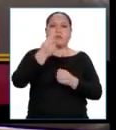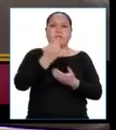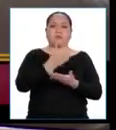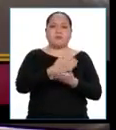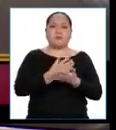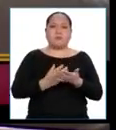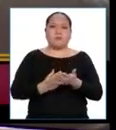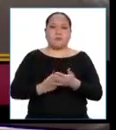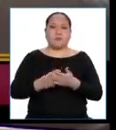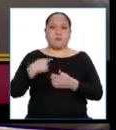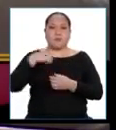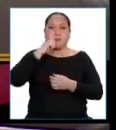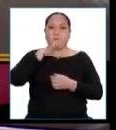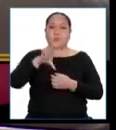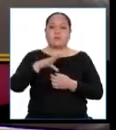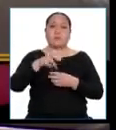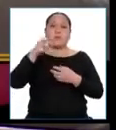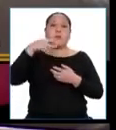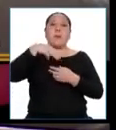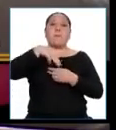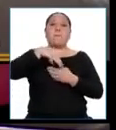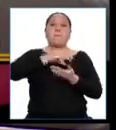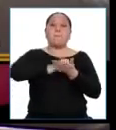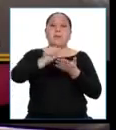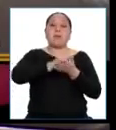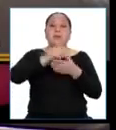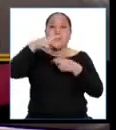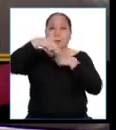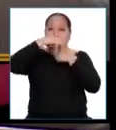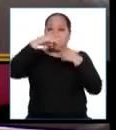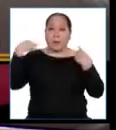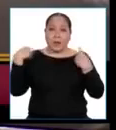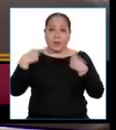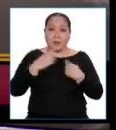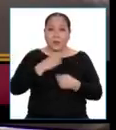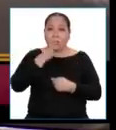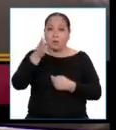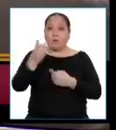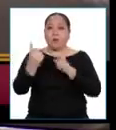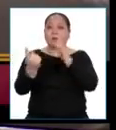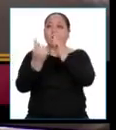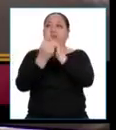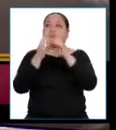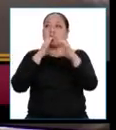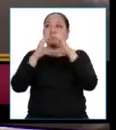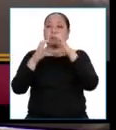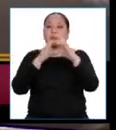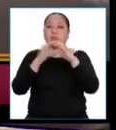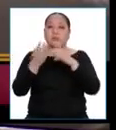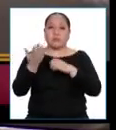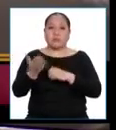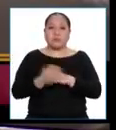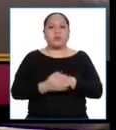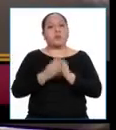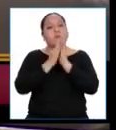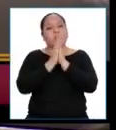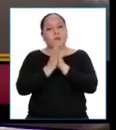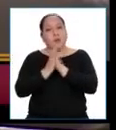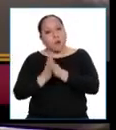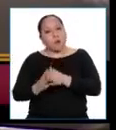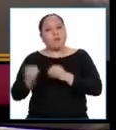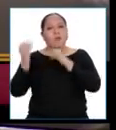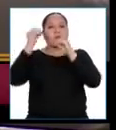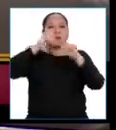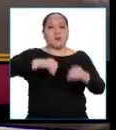lo dijimos desde el mes de marzo, cuando fuimos a hablar. Le dijimos refuercen el